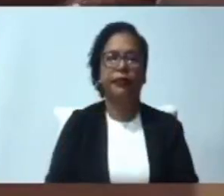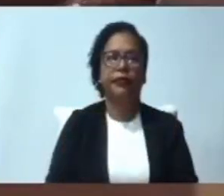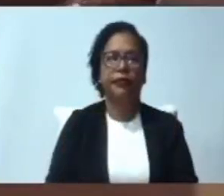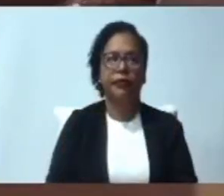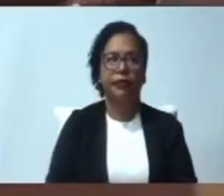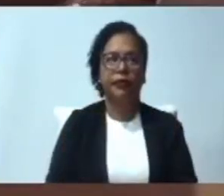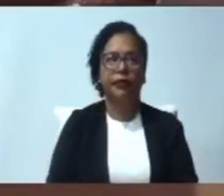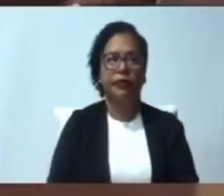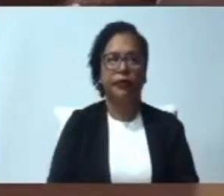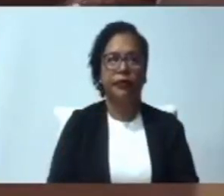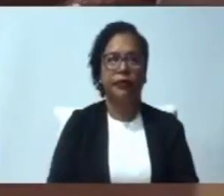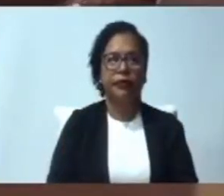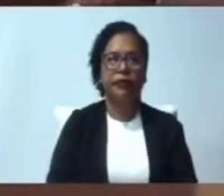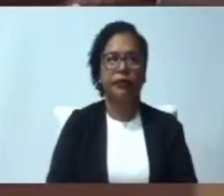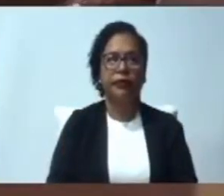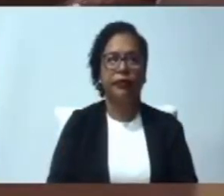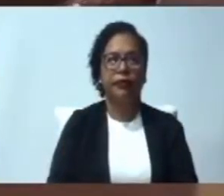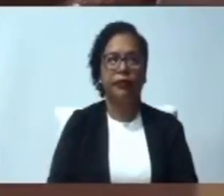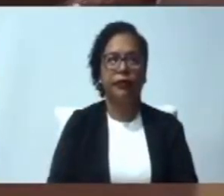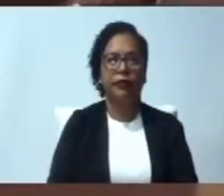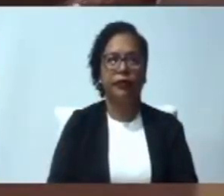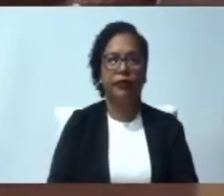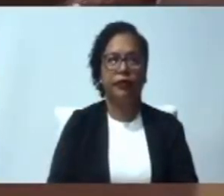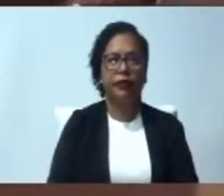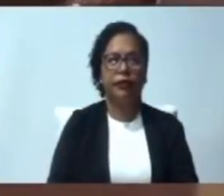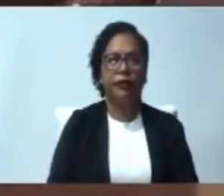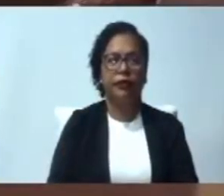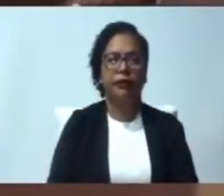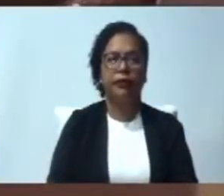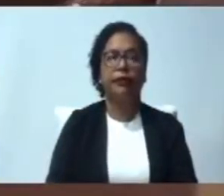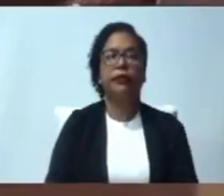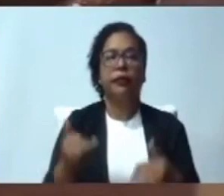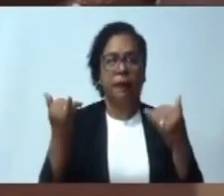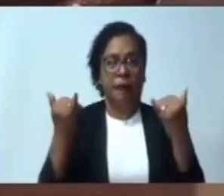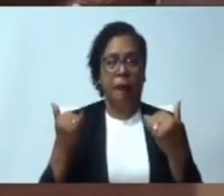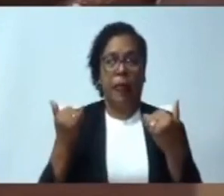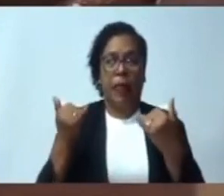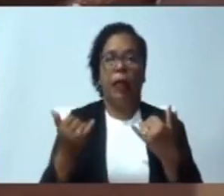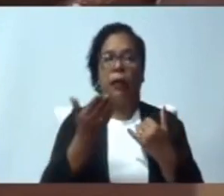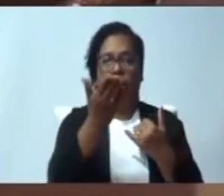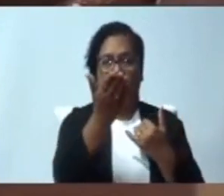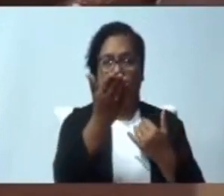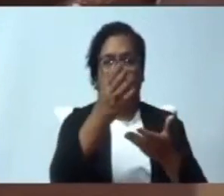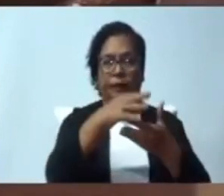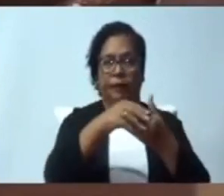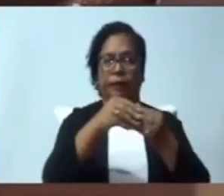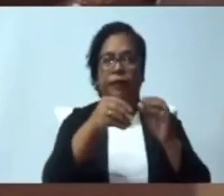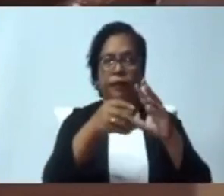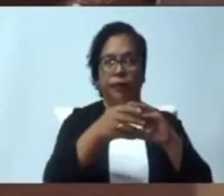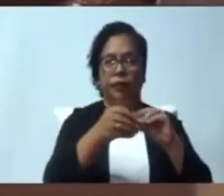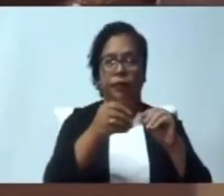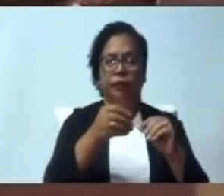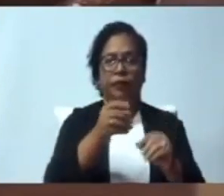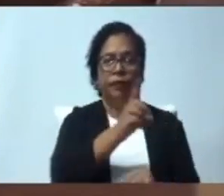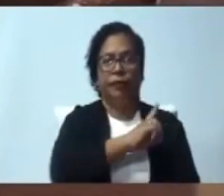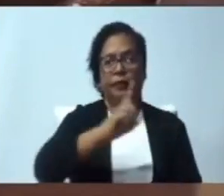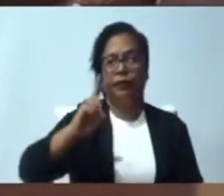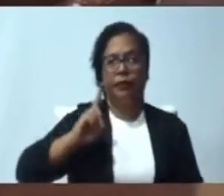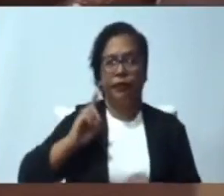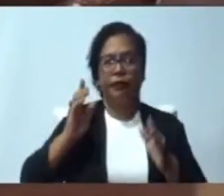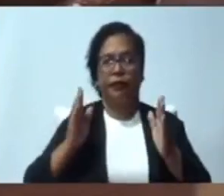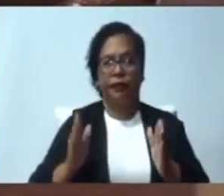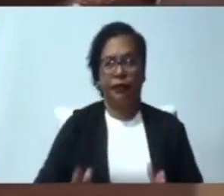Damos la oportunidad para la palabra al honorable diputado Elías Wessing